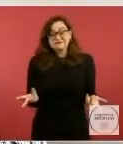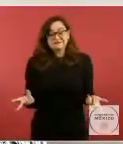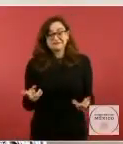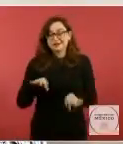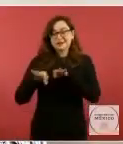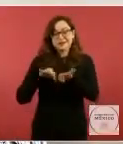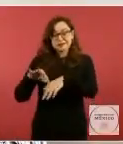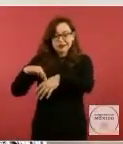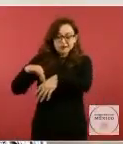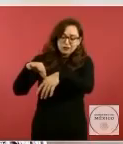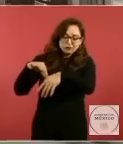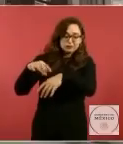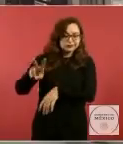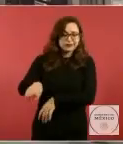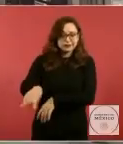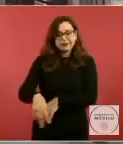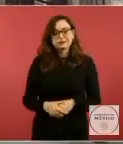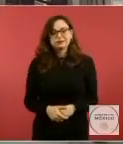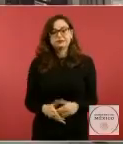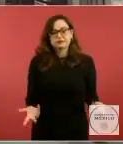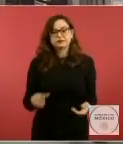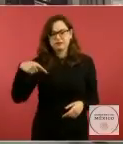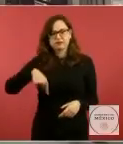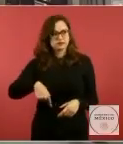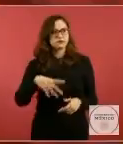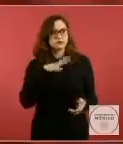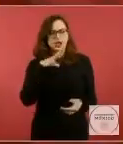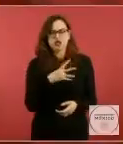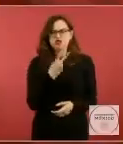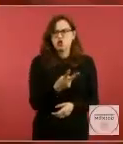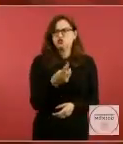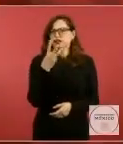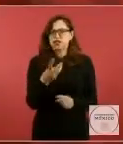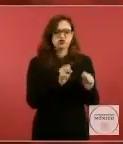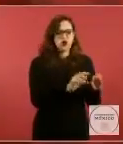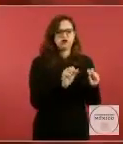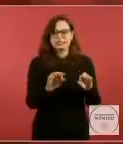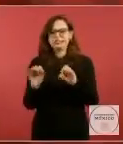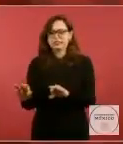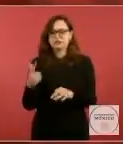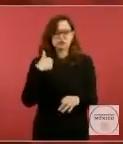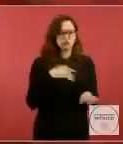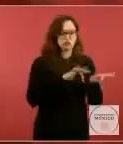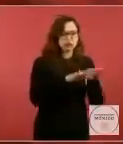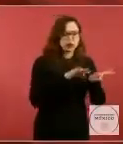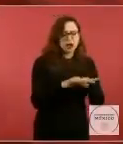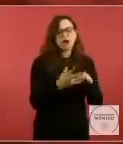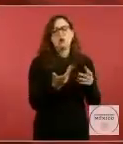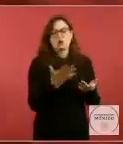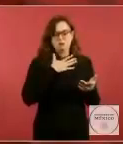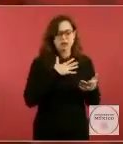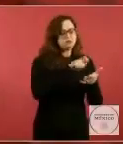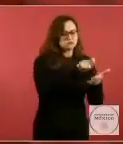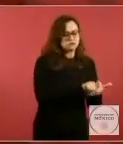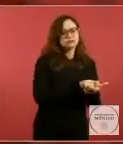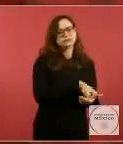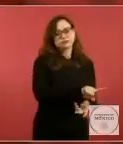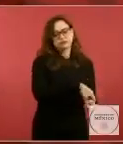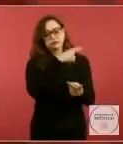sí tengo varios escritorios y tengo varias oficinas aquí, dos o tres, donde trabajo, mis discursos es una, donde atiendo